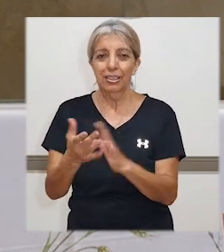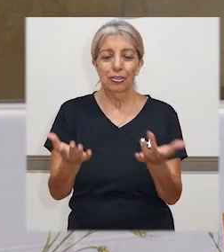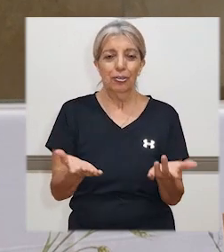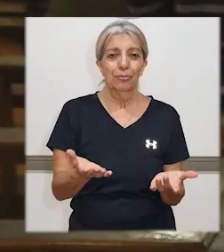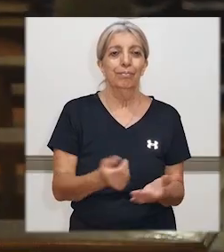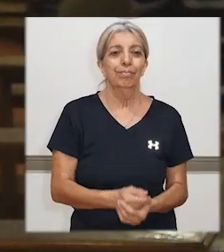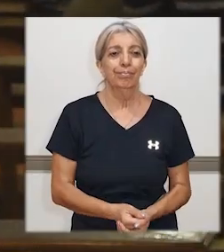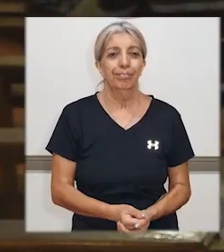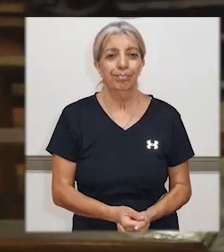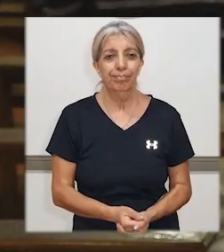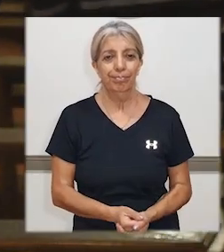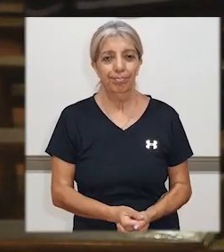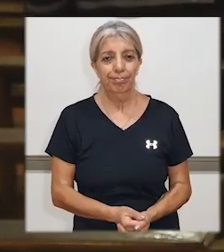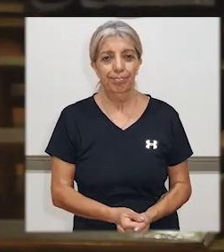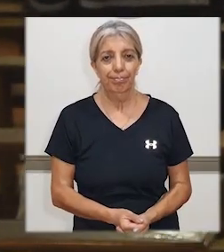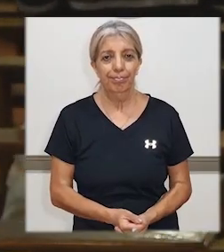paz.